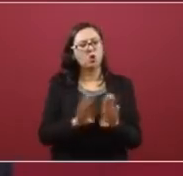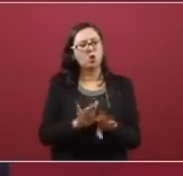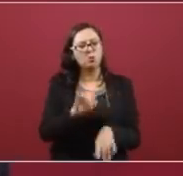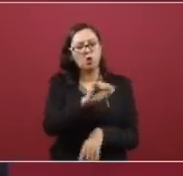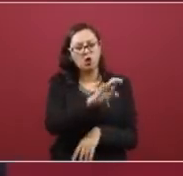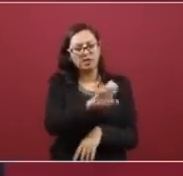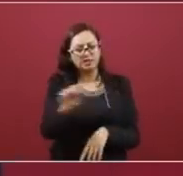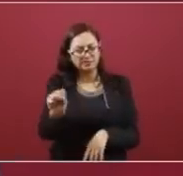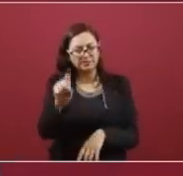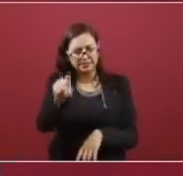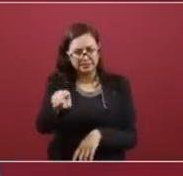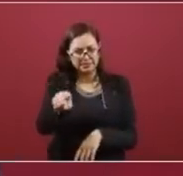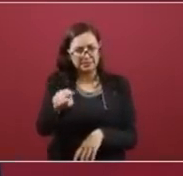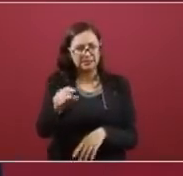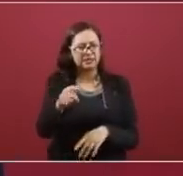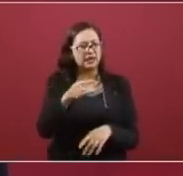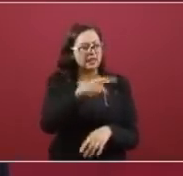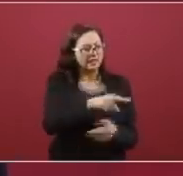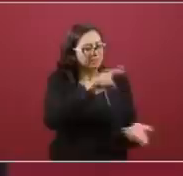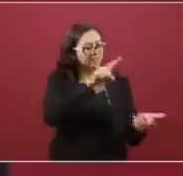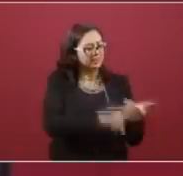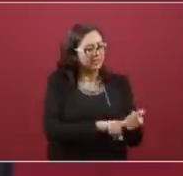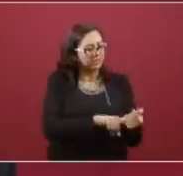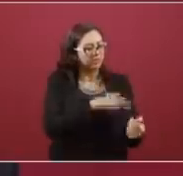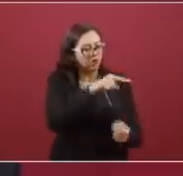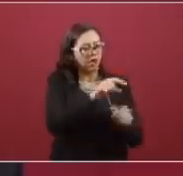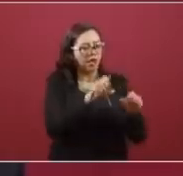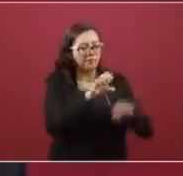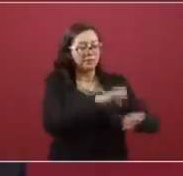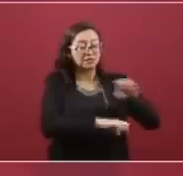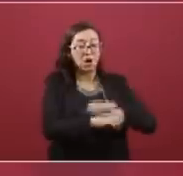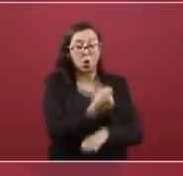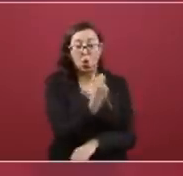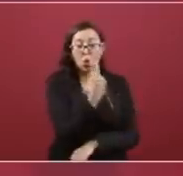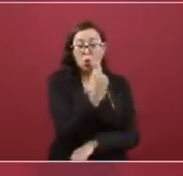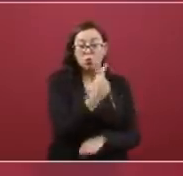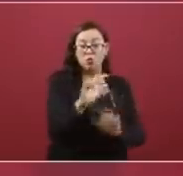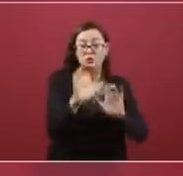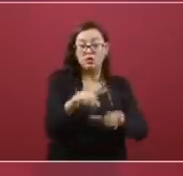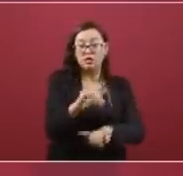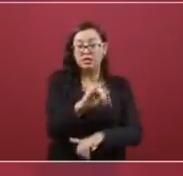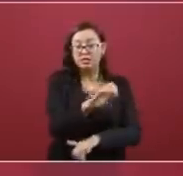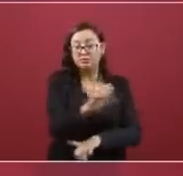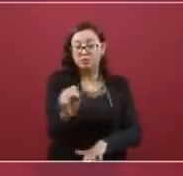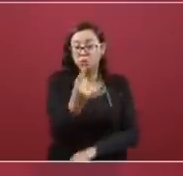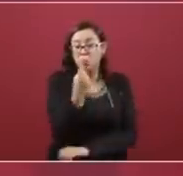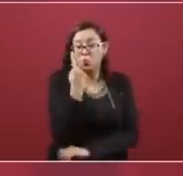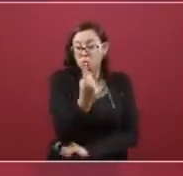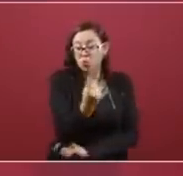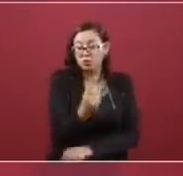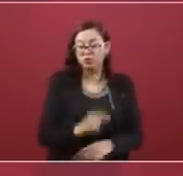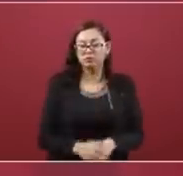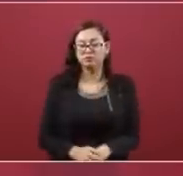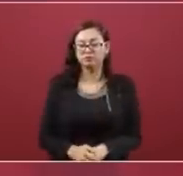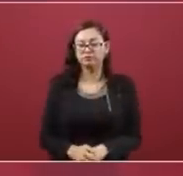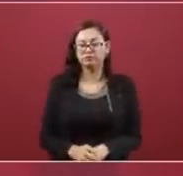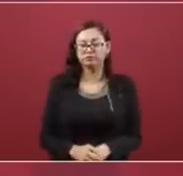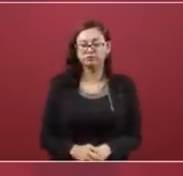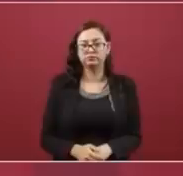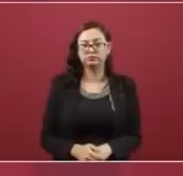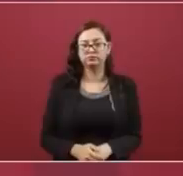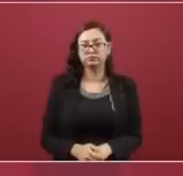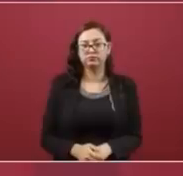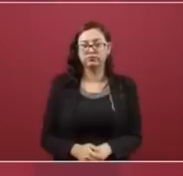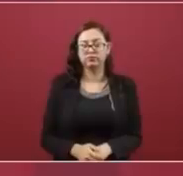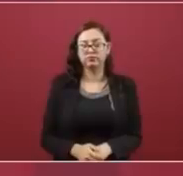tiene solo Un trabajador en el seguro social. O sea, inscrito,